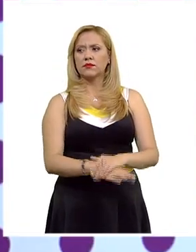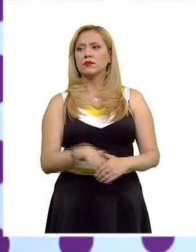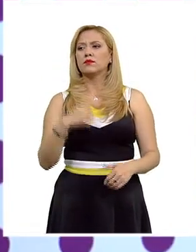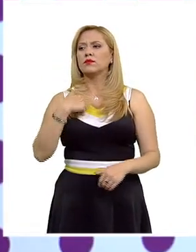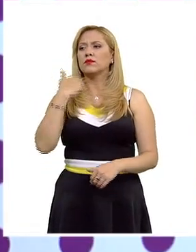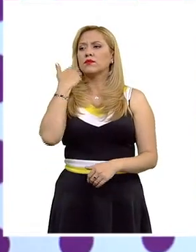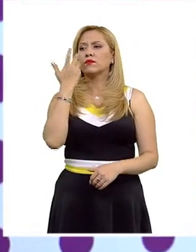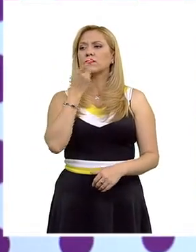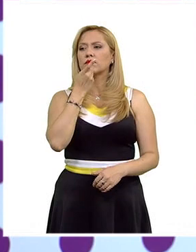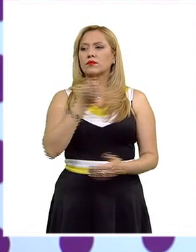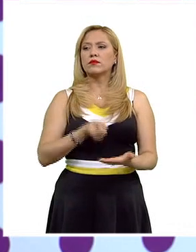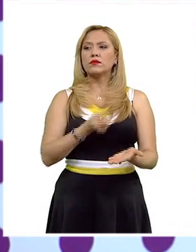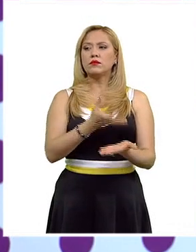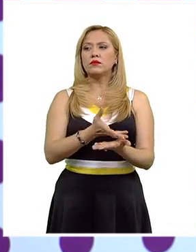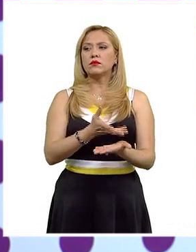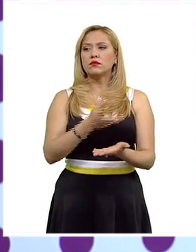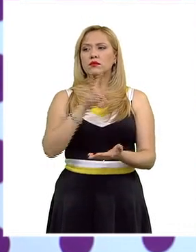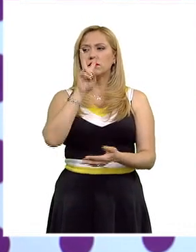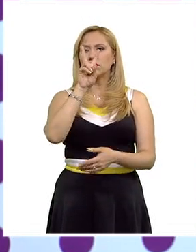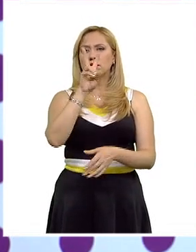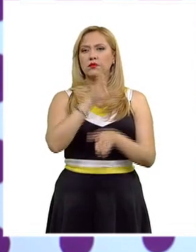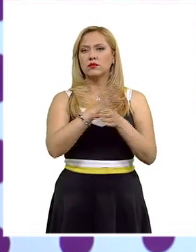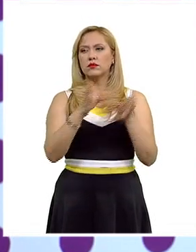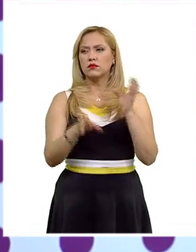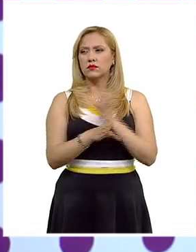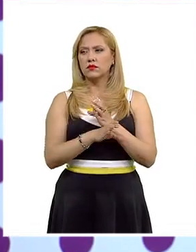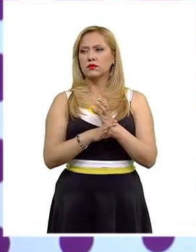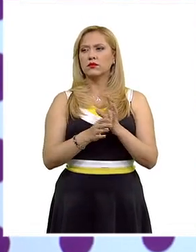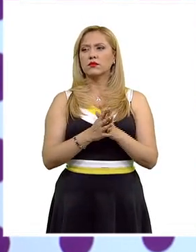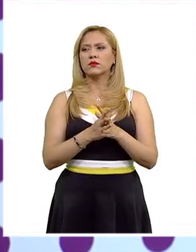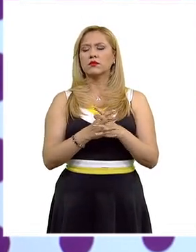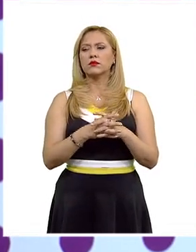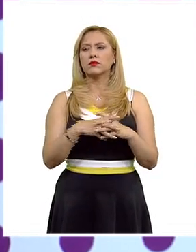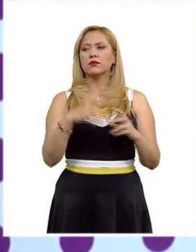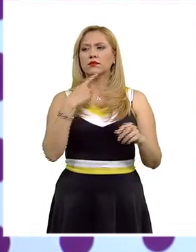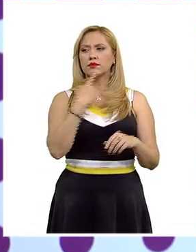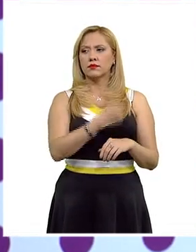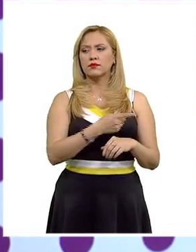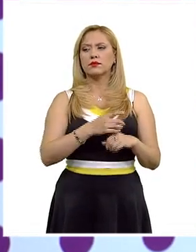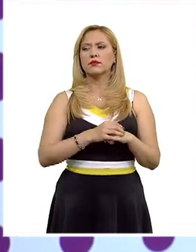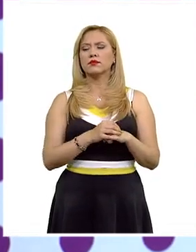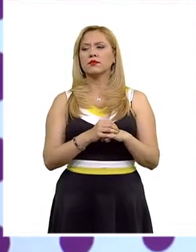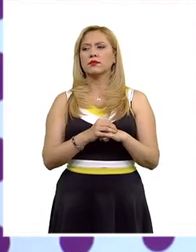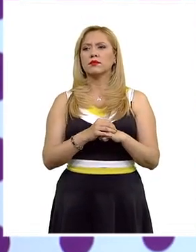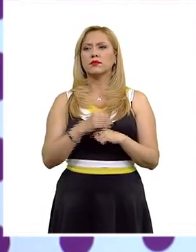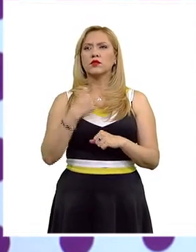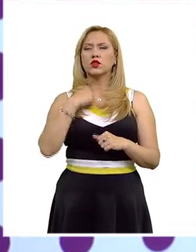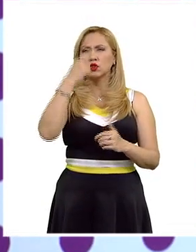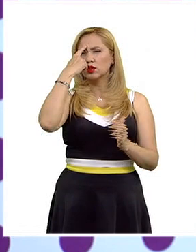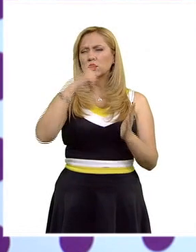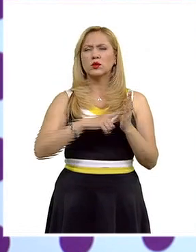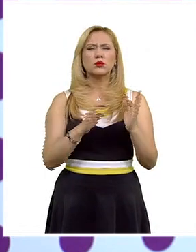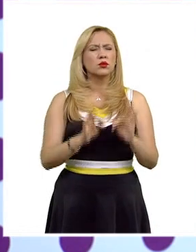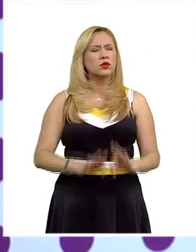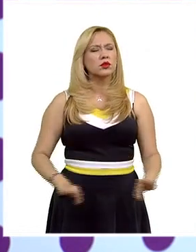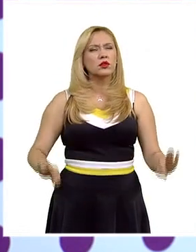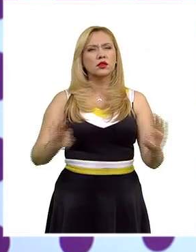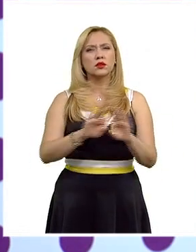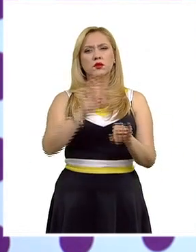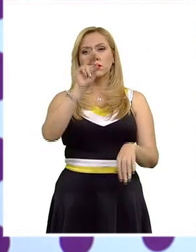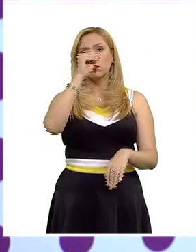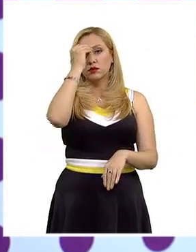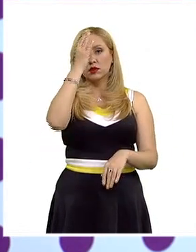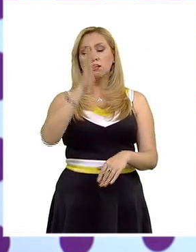cosas antes de entrar a las leyes propiamente. A propósito de lo que dijo Raquel, me parece que es muy importante recordar